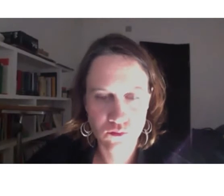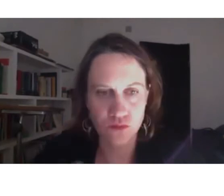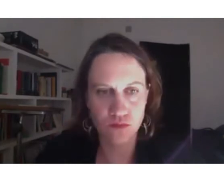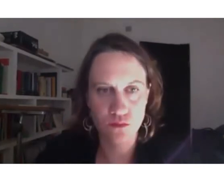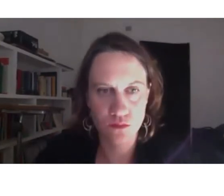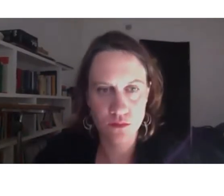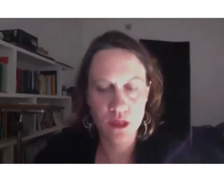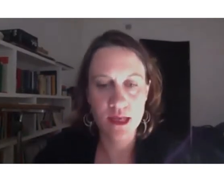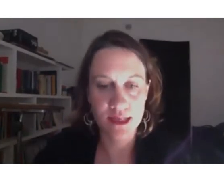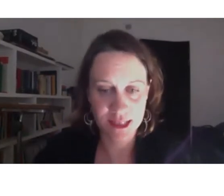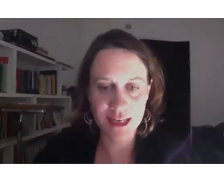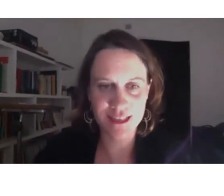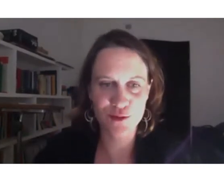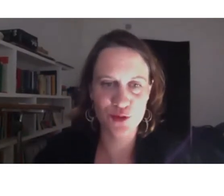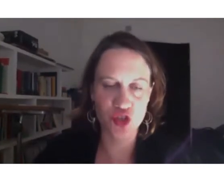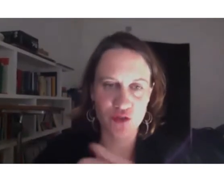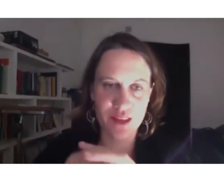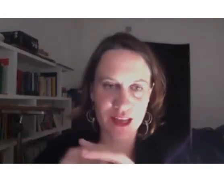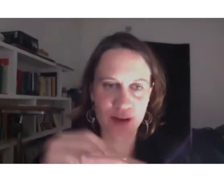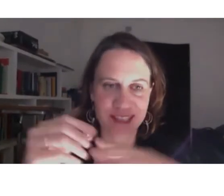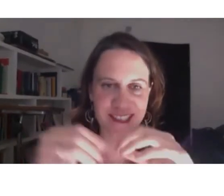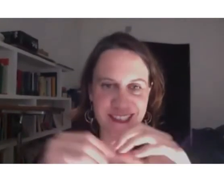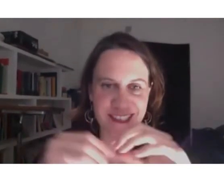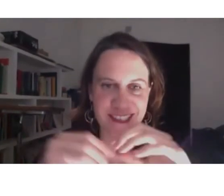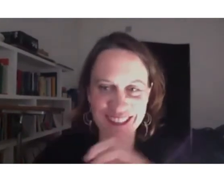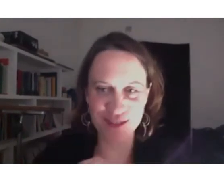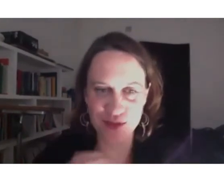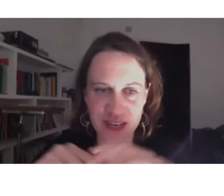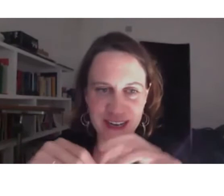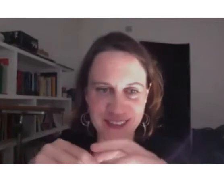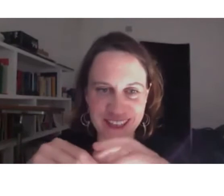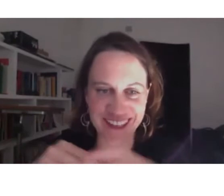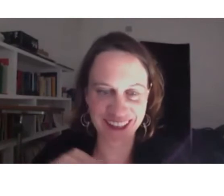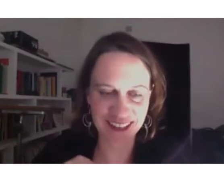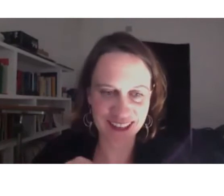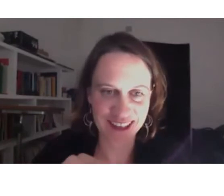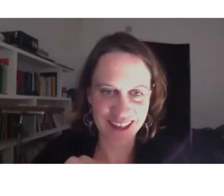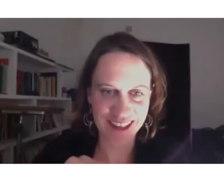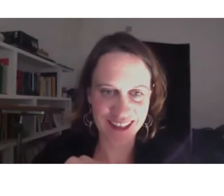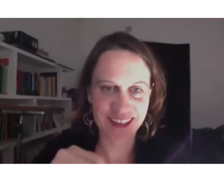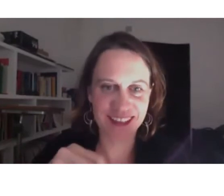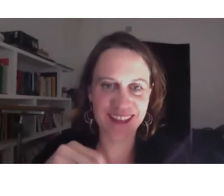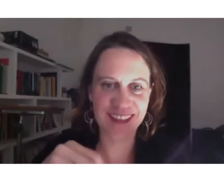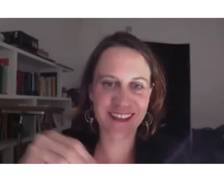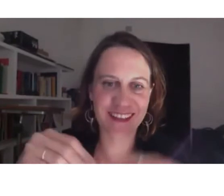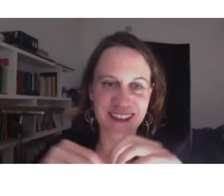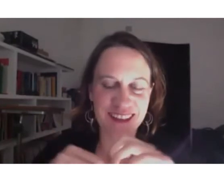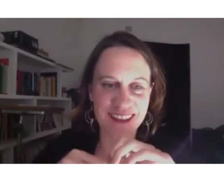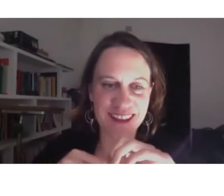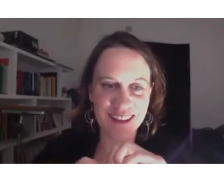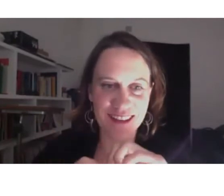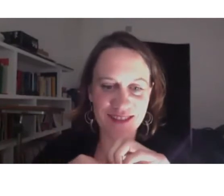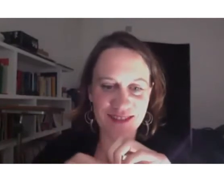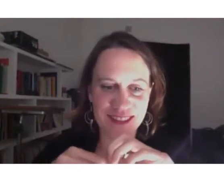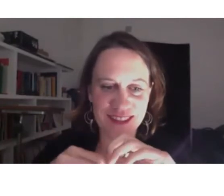¿Nos escuchas, Nina? Sí, las escucho. Ahora sí, las escucho claramente. Ah, yo creo que fue